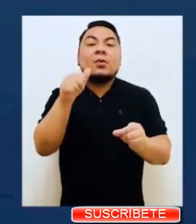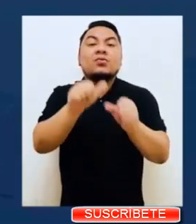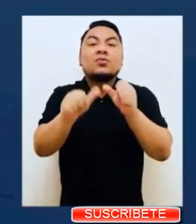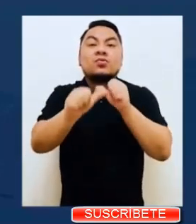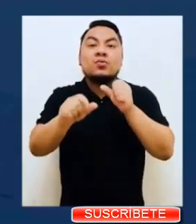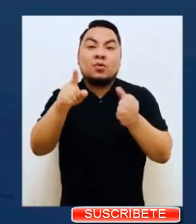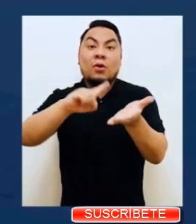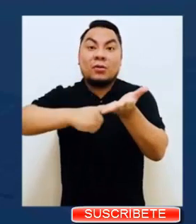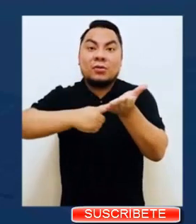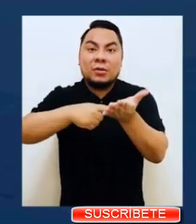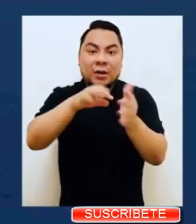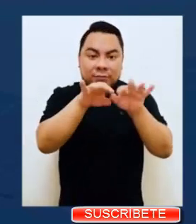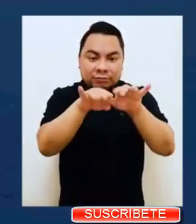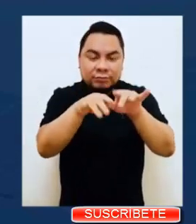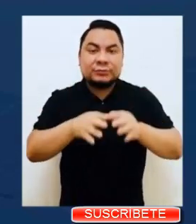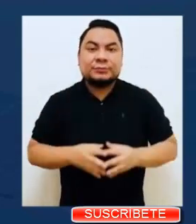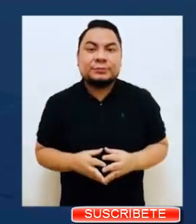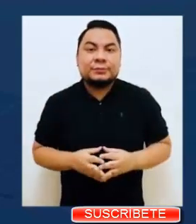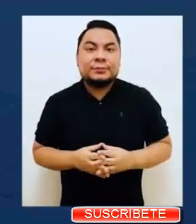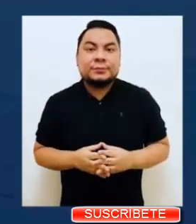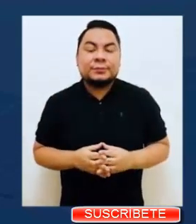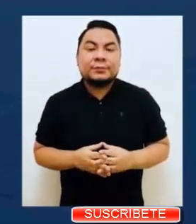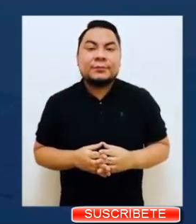Ingresa tu número de DNI.